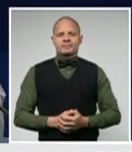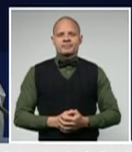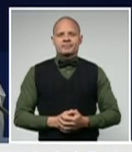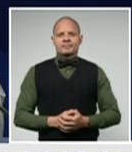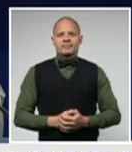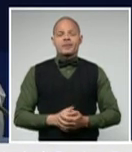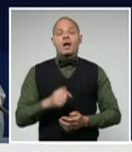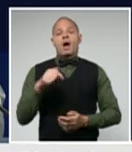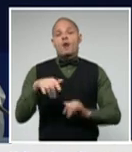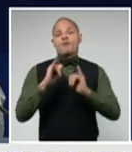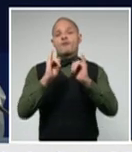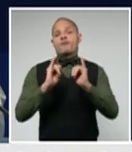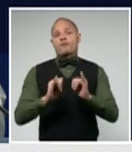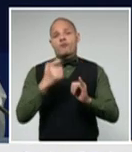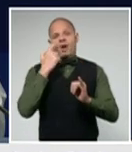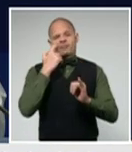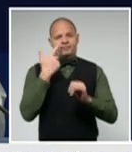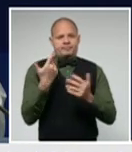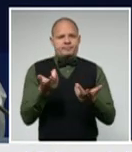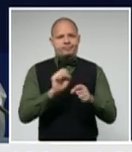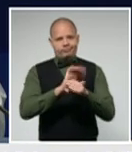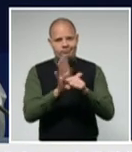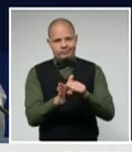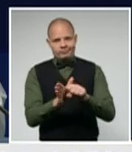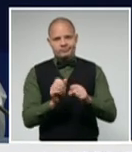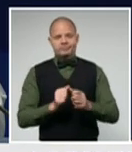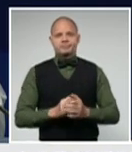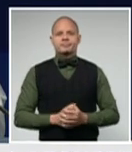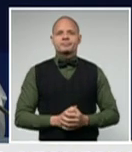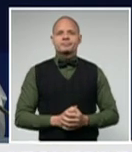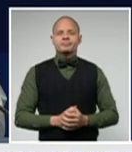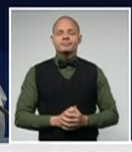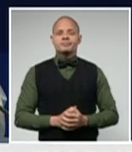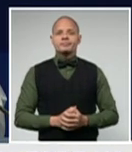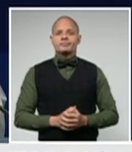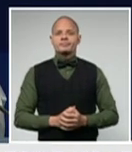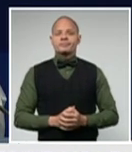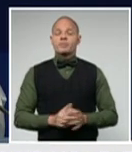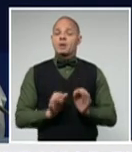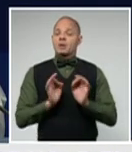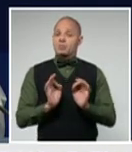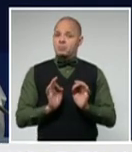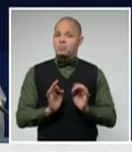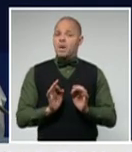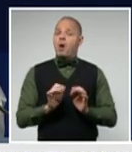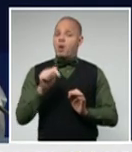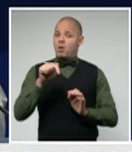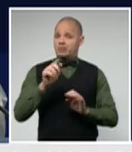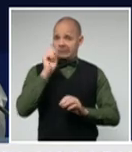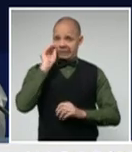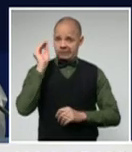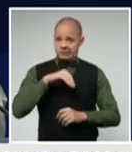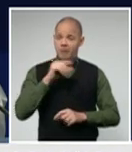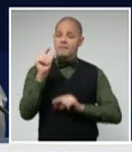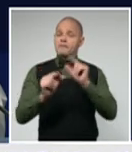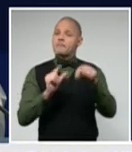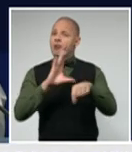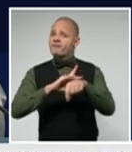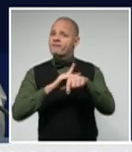la información del día de hoy. En el día de hoy se mantiene ingresado en nuestros hospitales